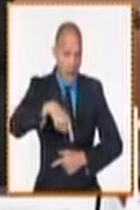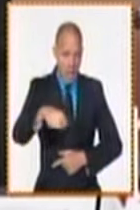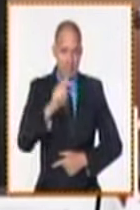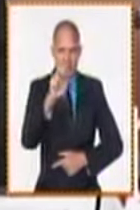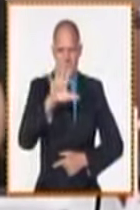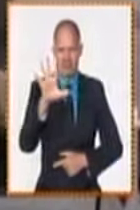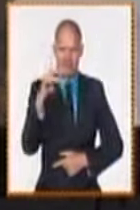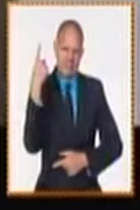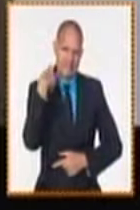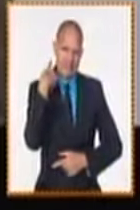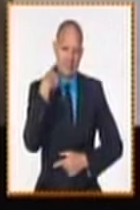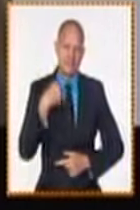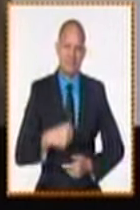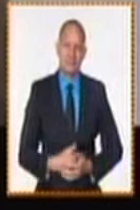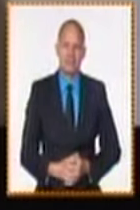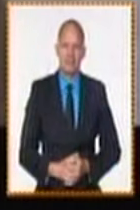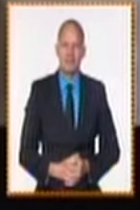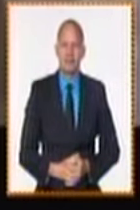años.